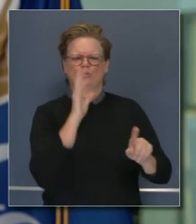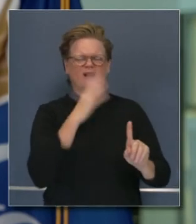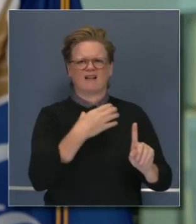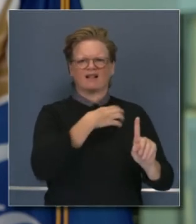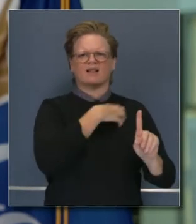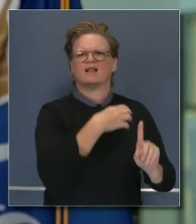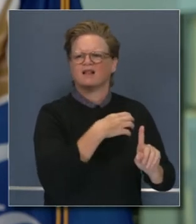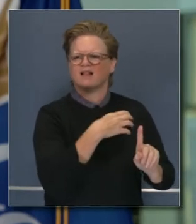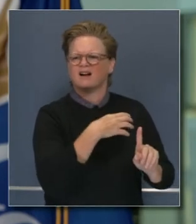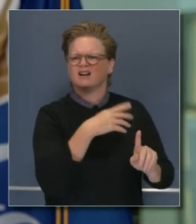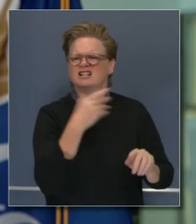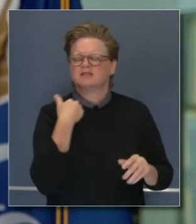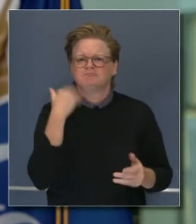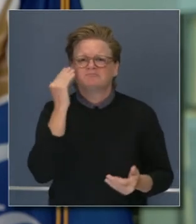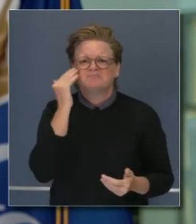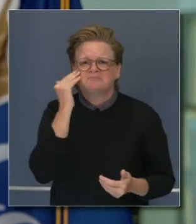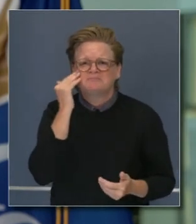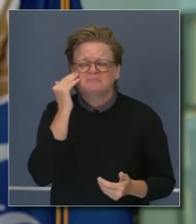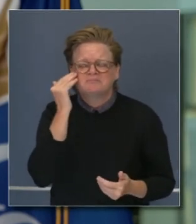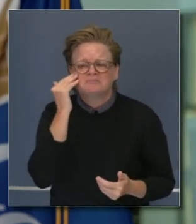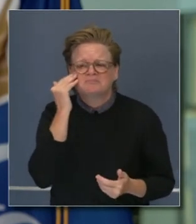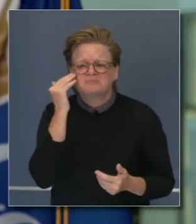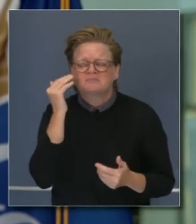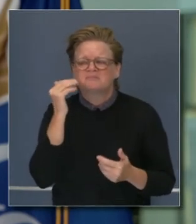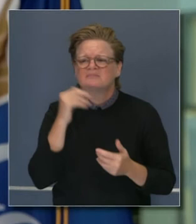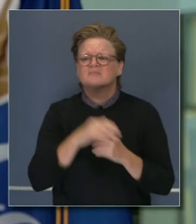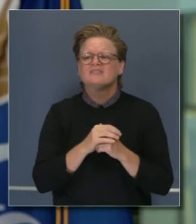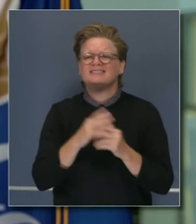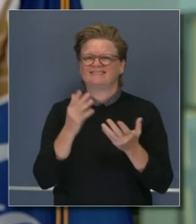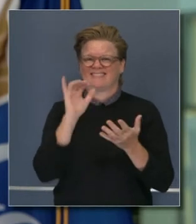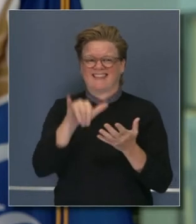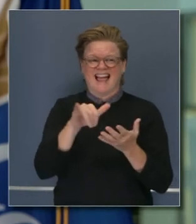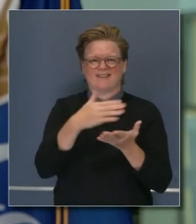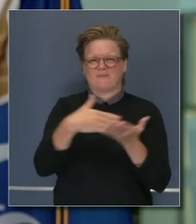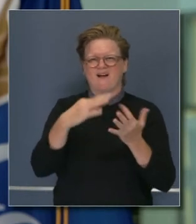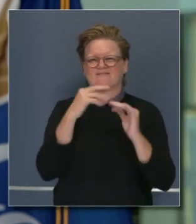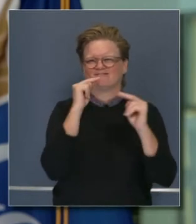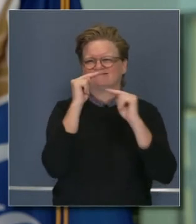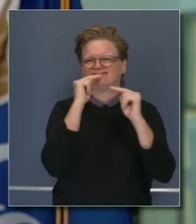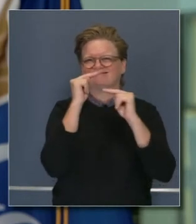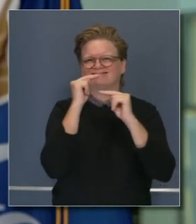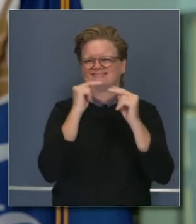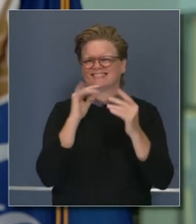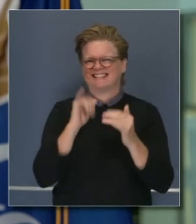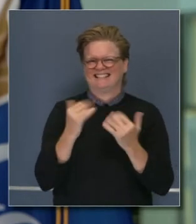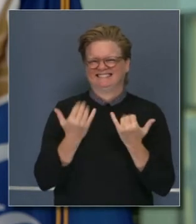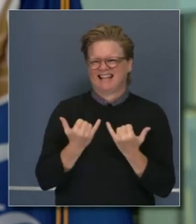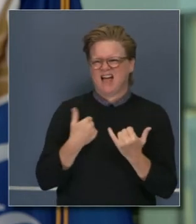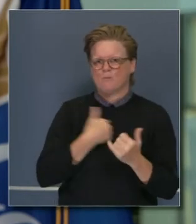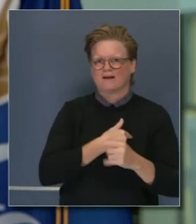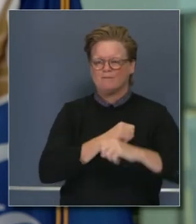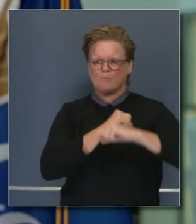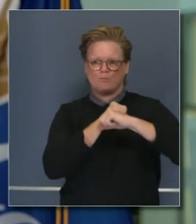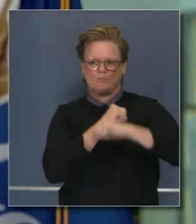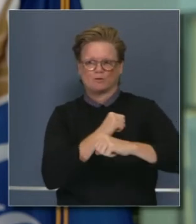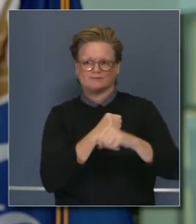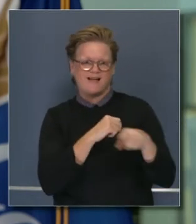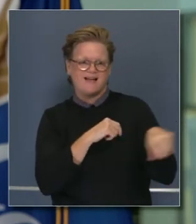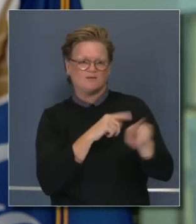expresarían que podríamos haber hecho más o mejor para ellos, pero esa es la naturaleza de negociaciones, la